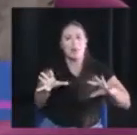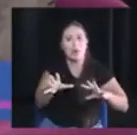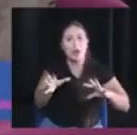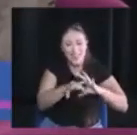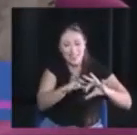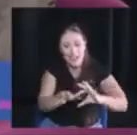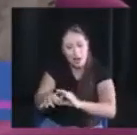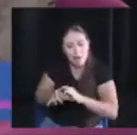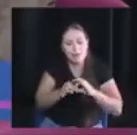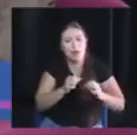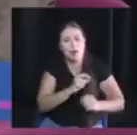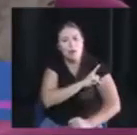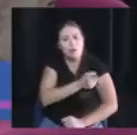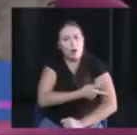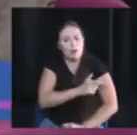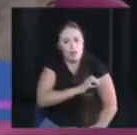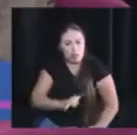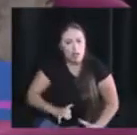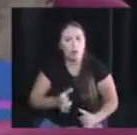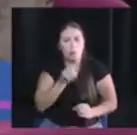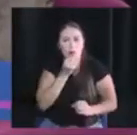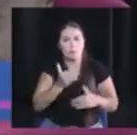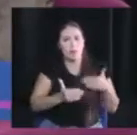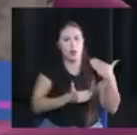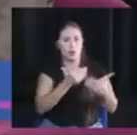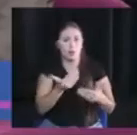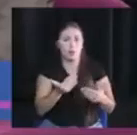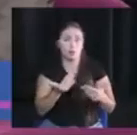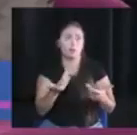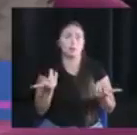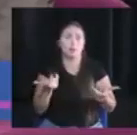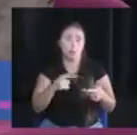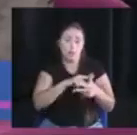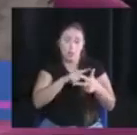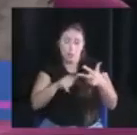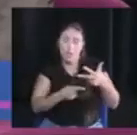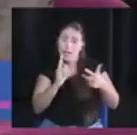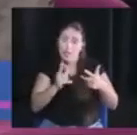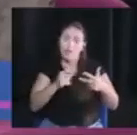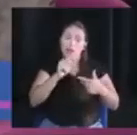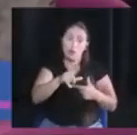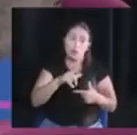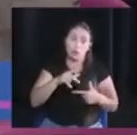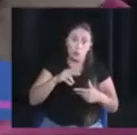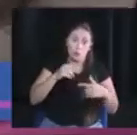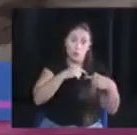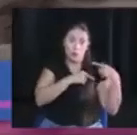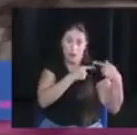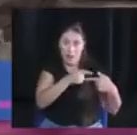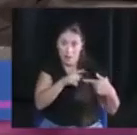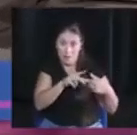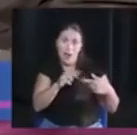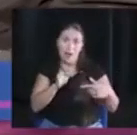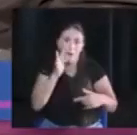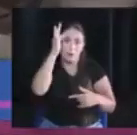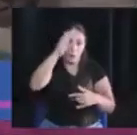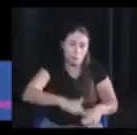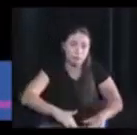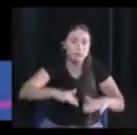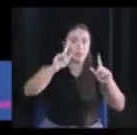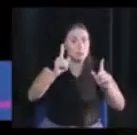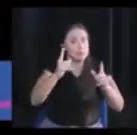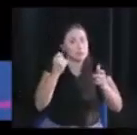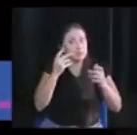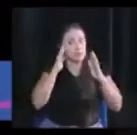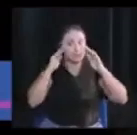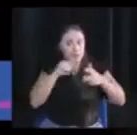el Estado para hacer mejor las cosas. Menuda agenda para tu generación y para la que viene. ¿Y vos ves señales autoritarias hoy